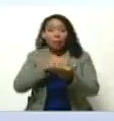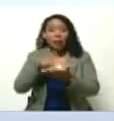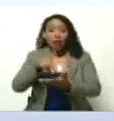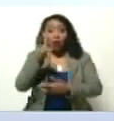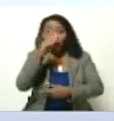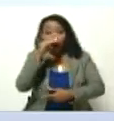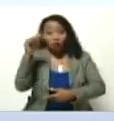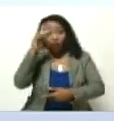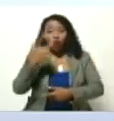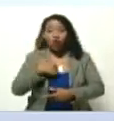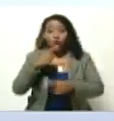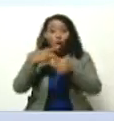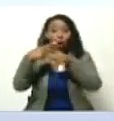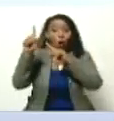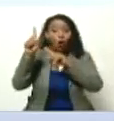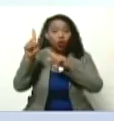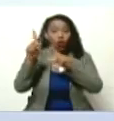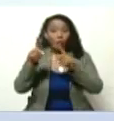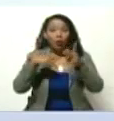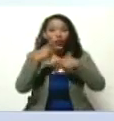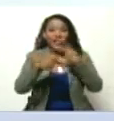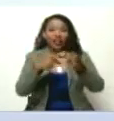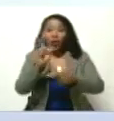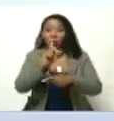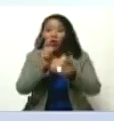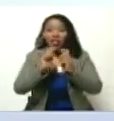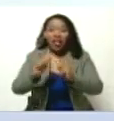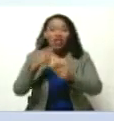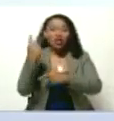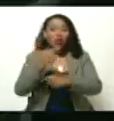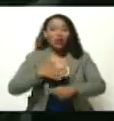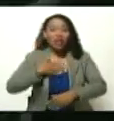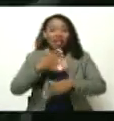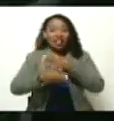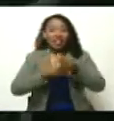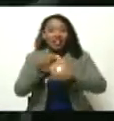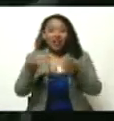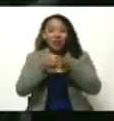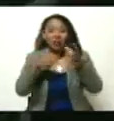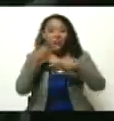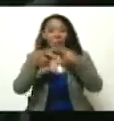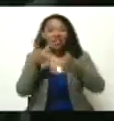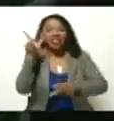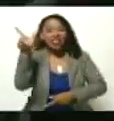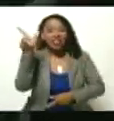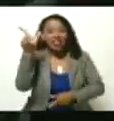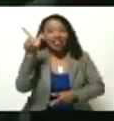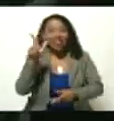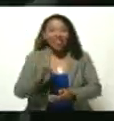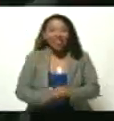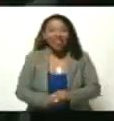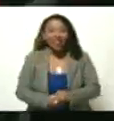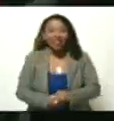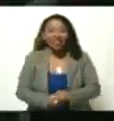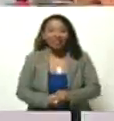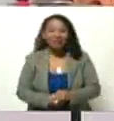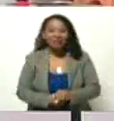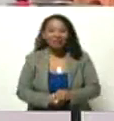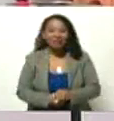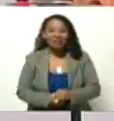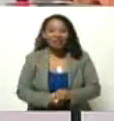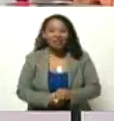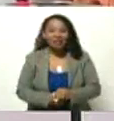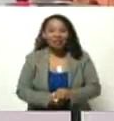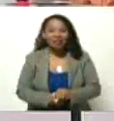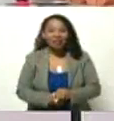adulto, los otros partidos no intenten esto, solo lo puede hacer el Partido Socialista Unido de Venezuela.